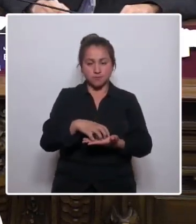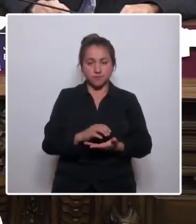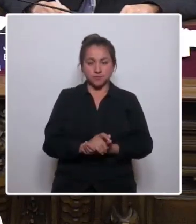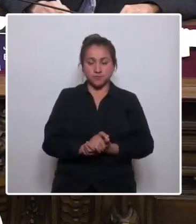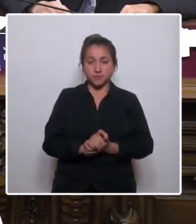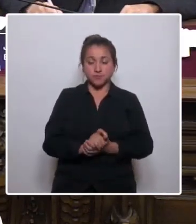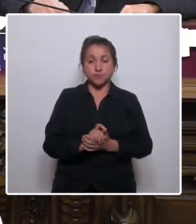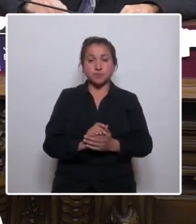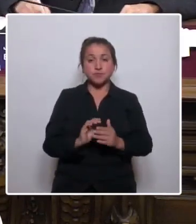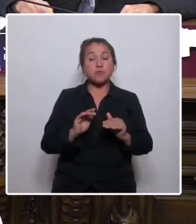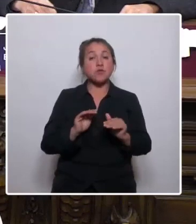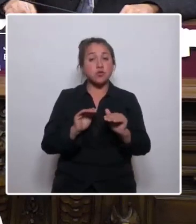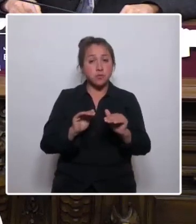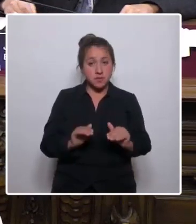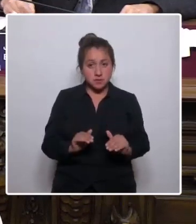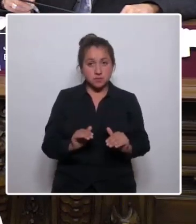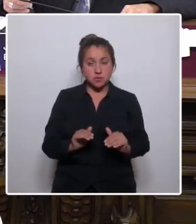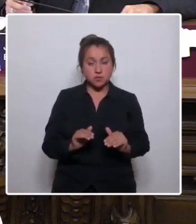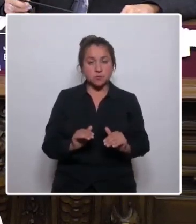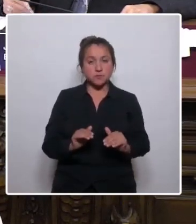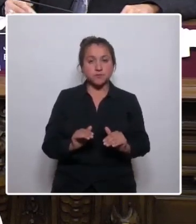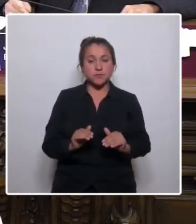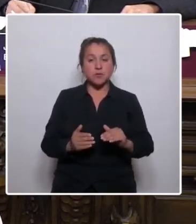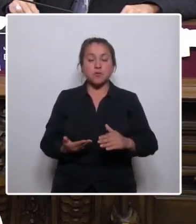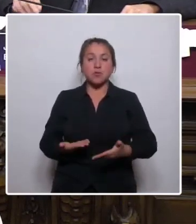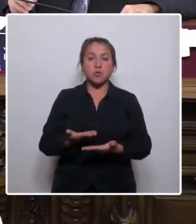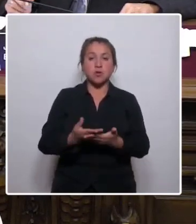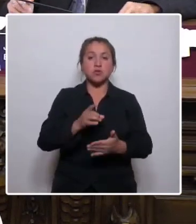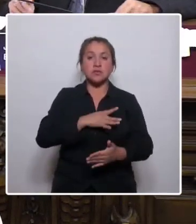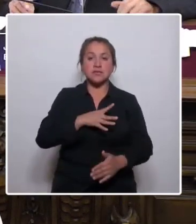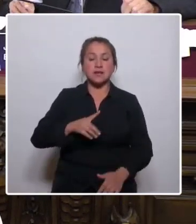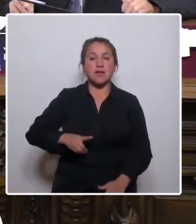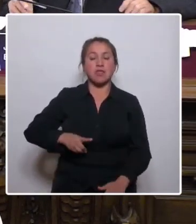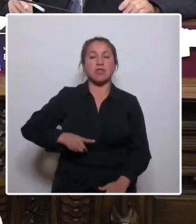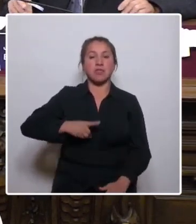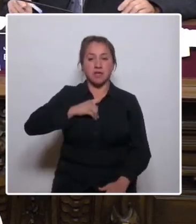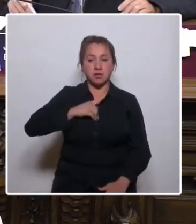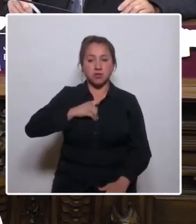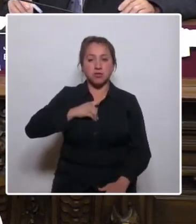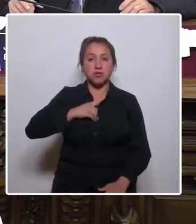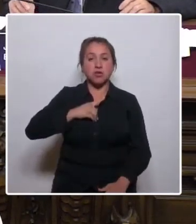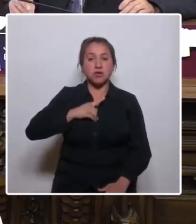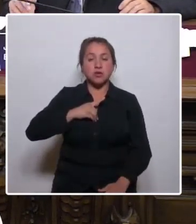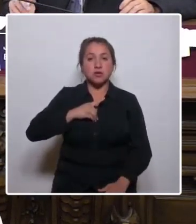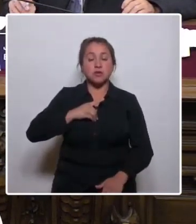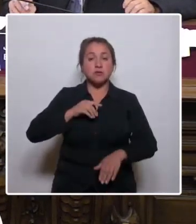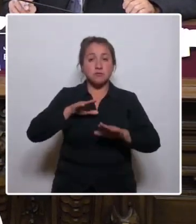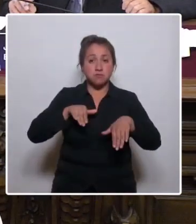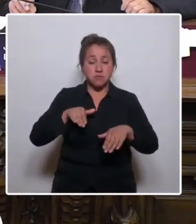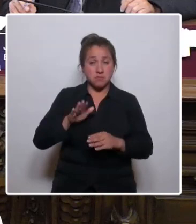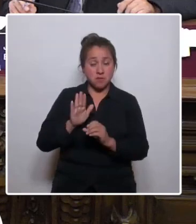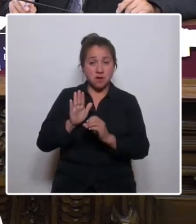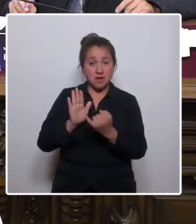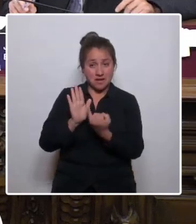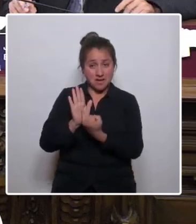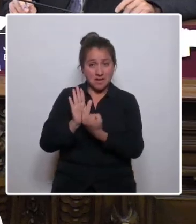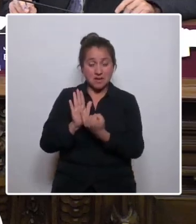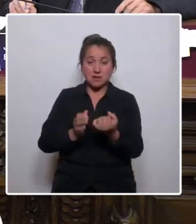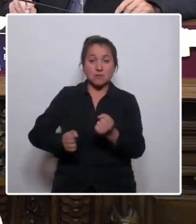Lo mismo ocurre con la propuesta de Chile Digno, que es para sustituir la misma letra y que ya